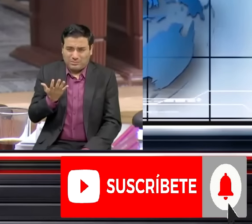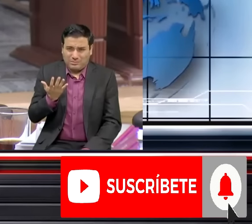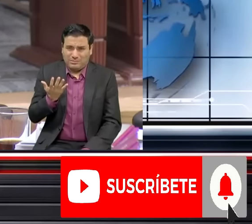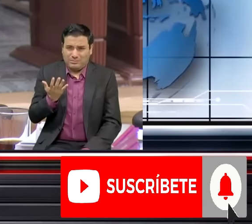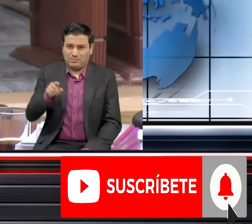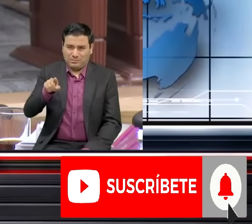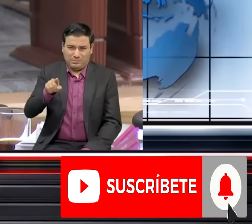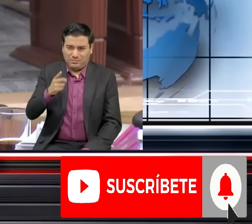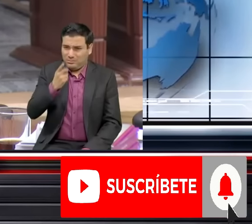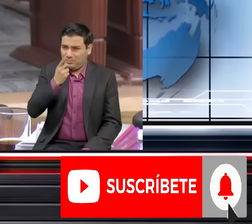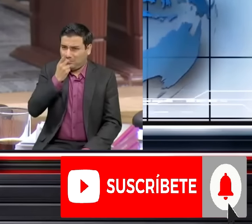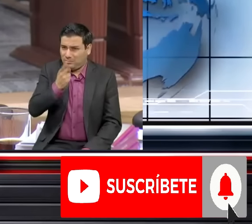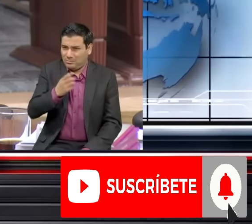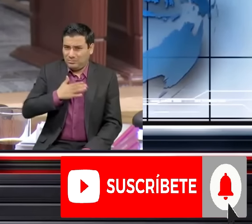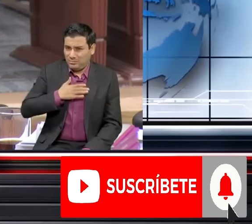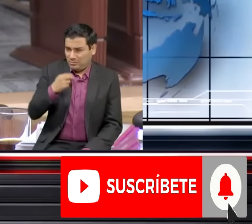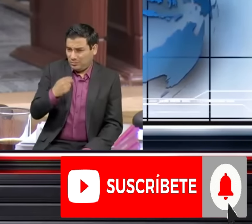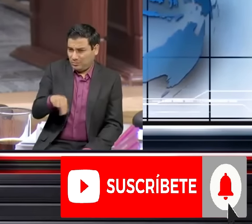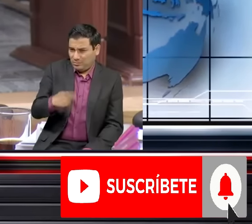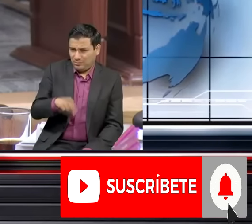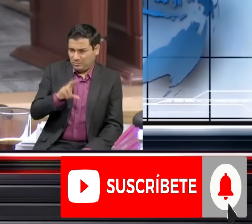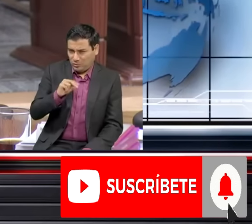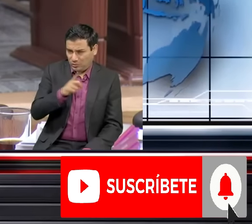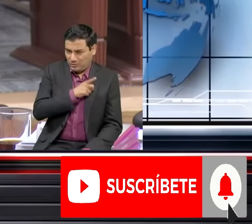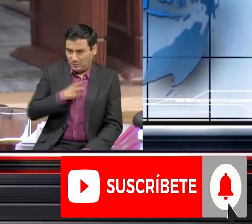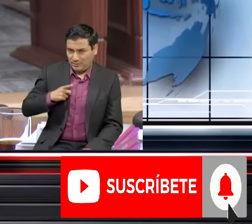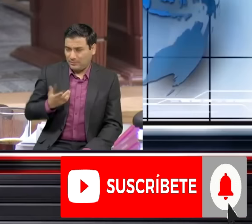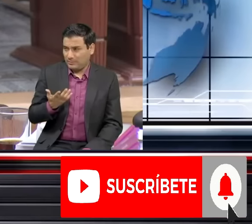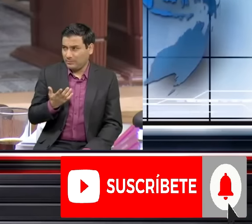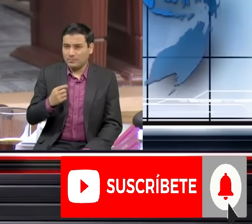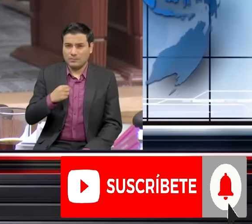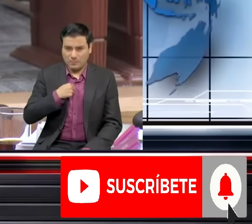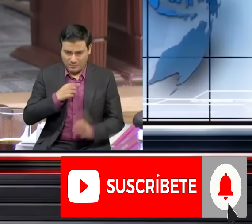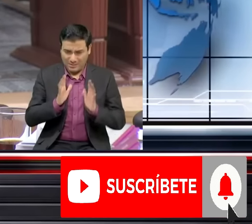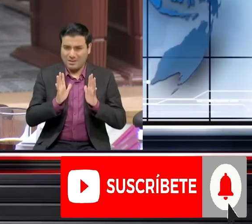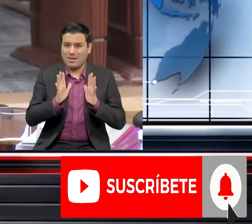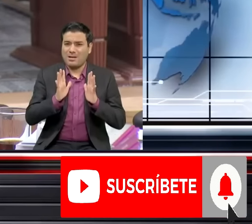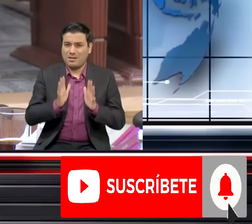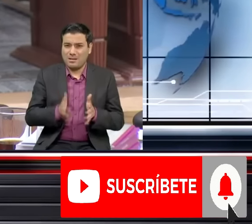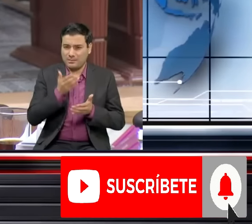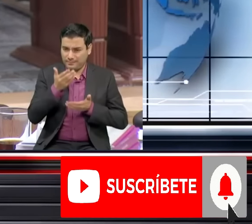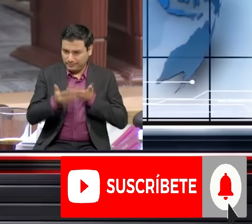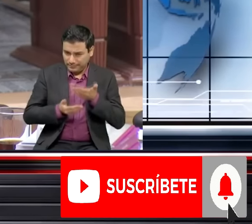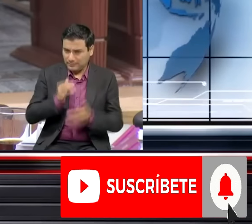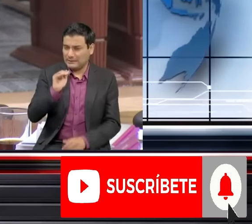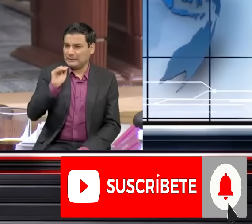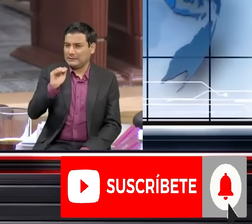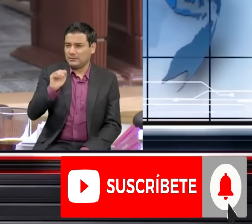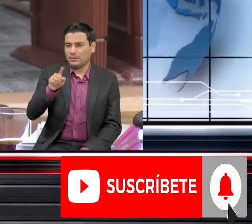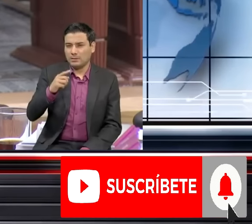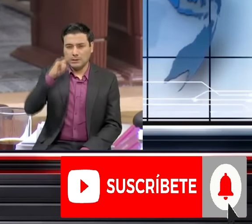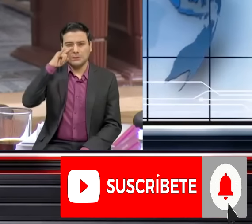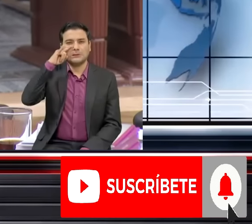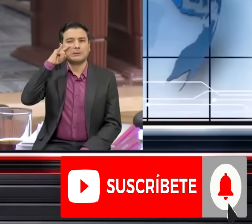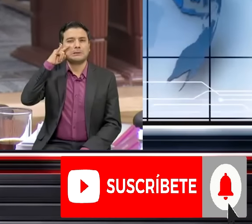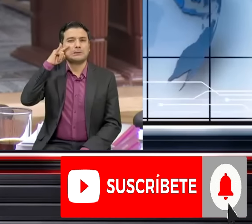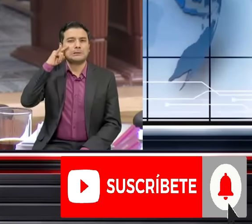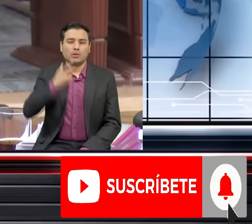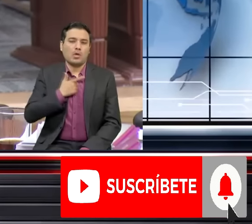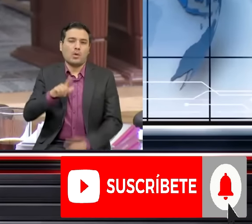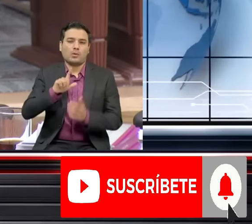que me aludió y no había motivo. A ver, yo hice un exhorto y parece que le dolió. A apegarse a la